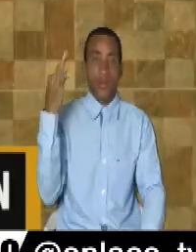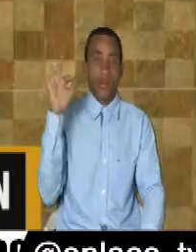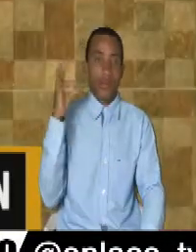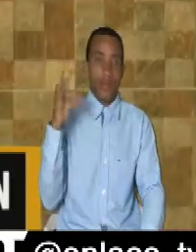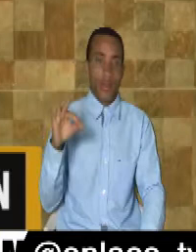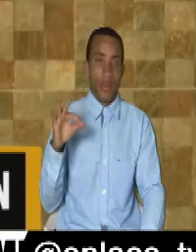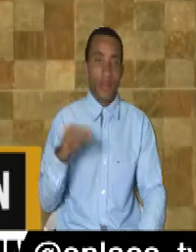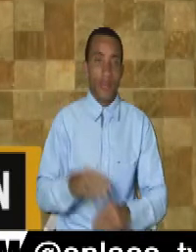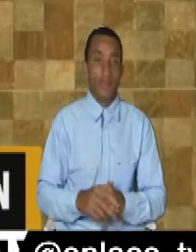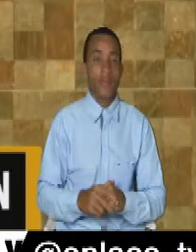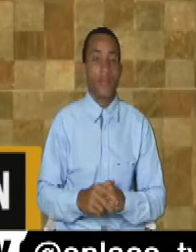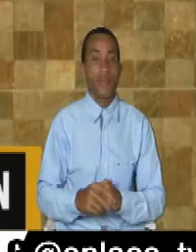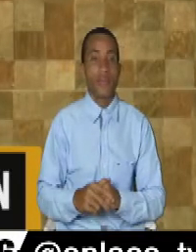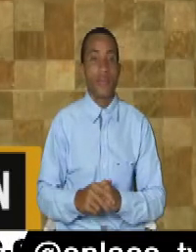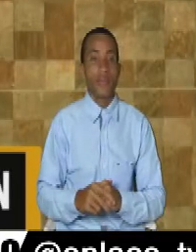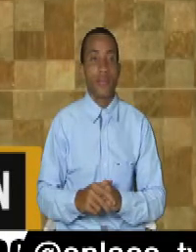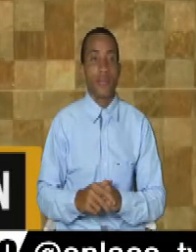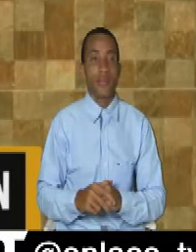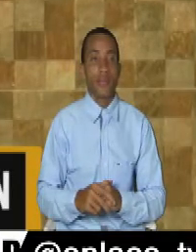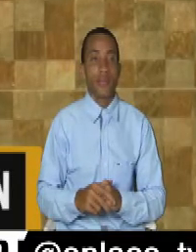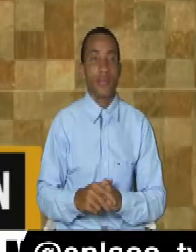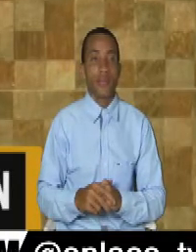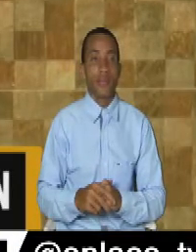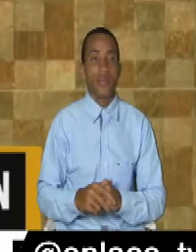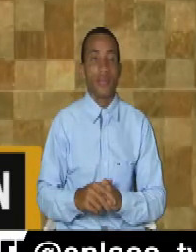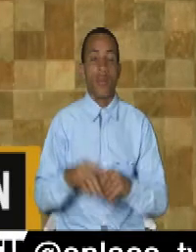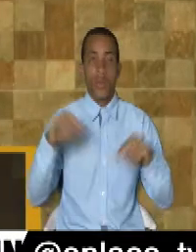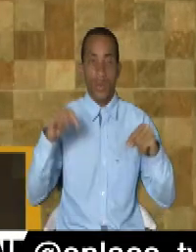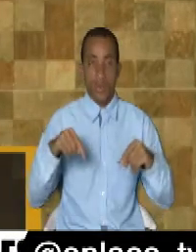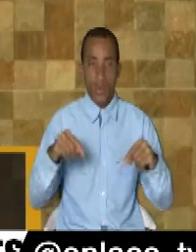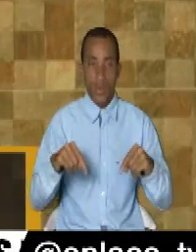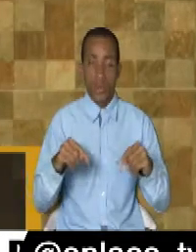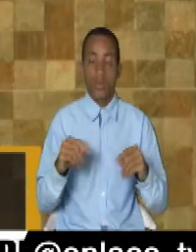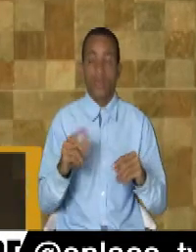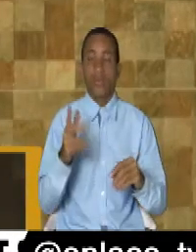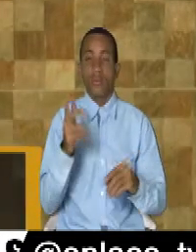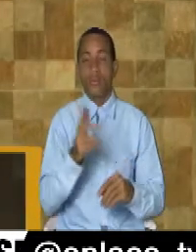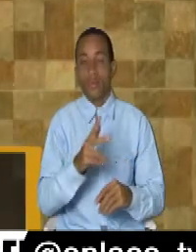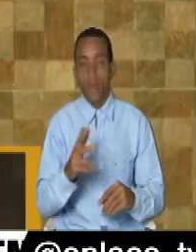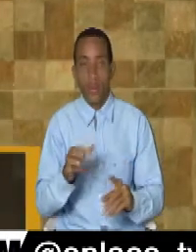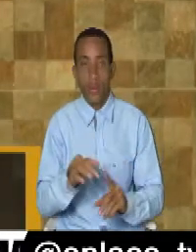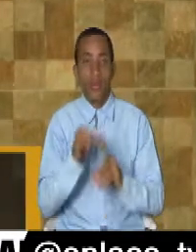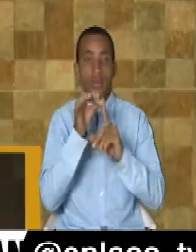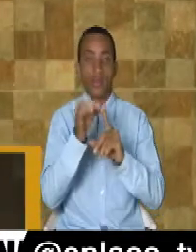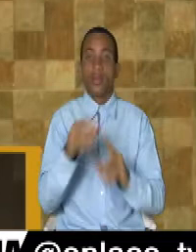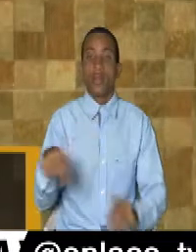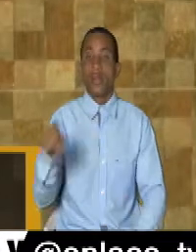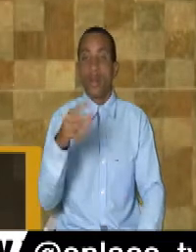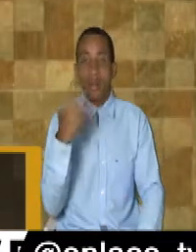estos días hoy, una ceremonia especial para los enfermos con la unción,